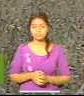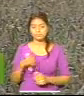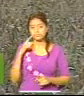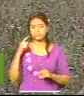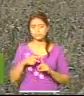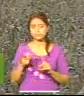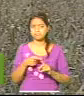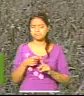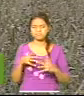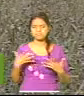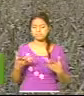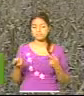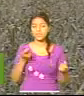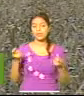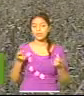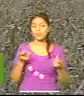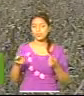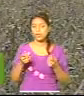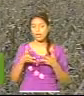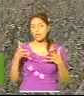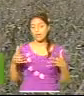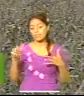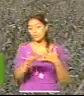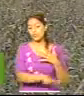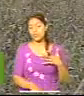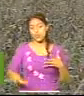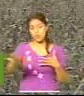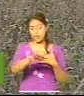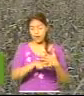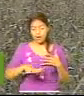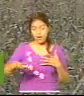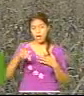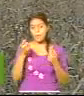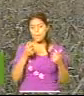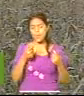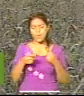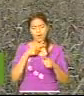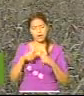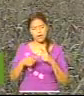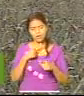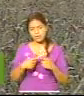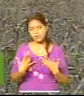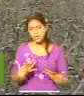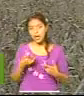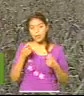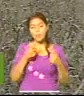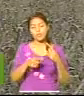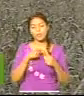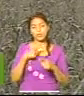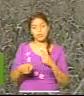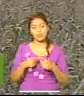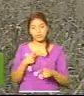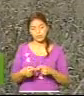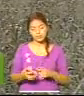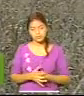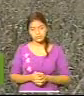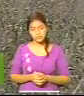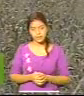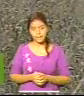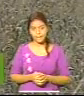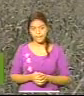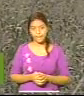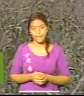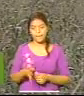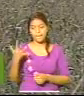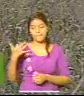ventaja principal es el dominio de amplias superficies con pocos equipos y con poca mano de obra. Que en